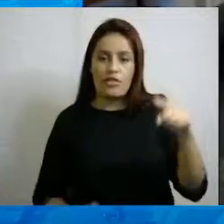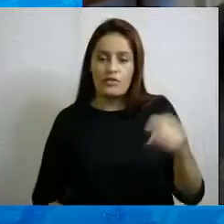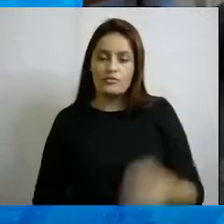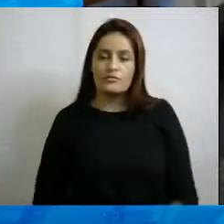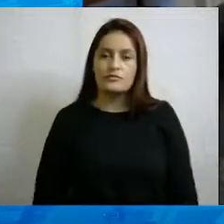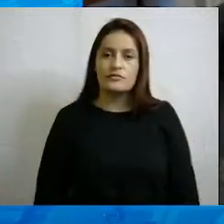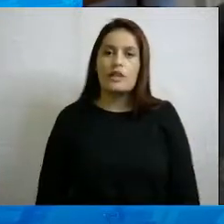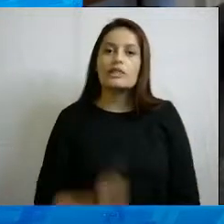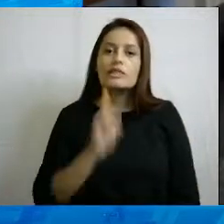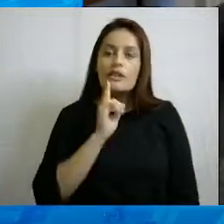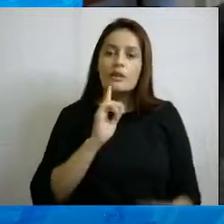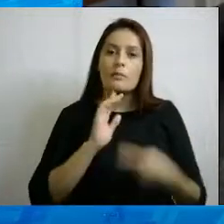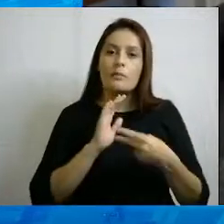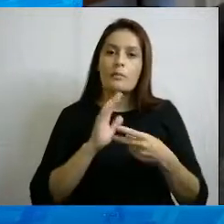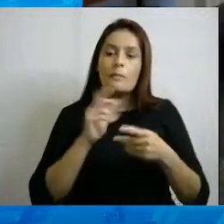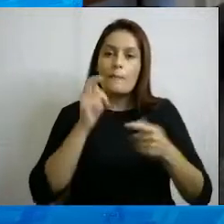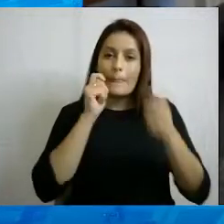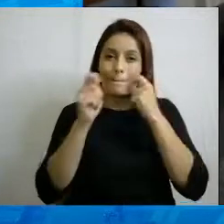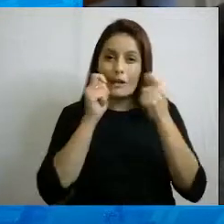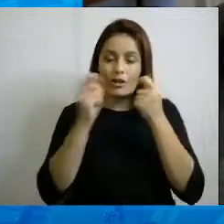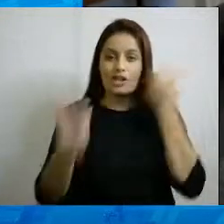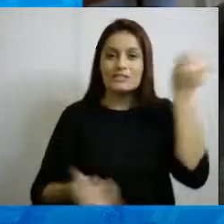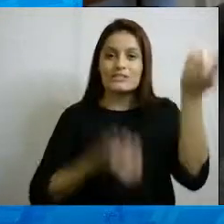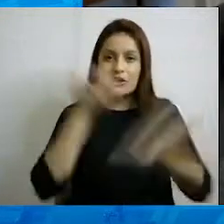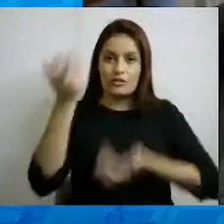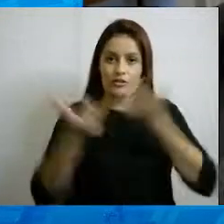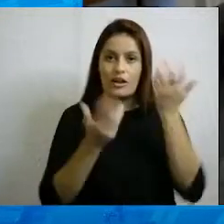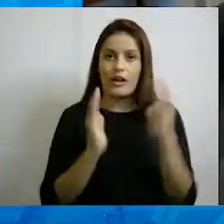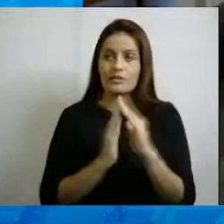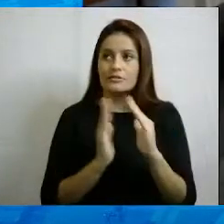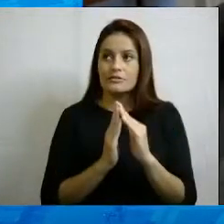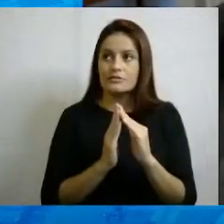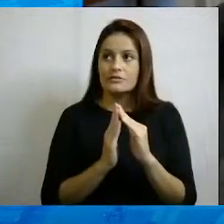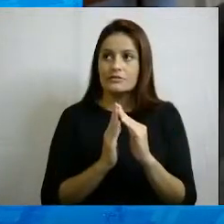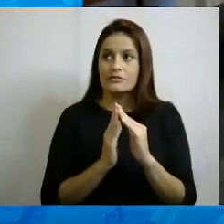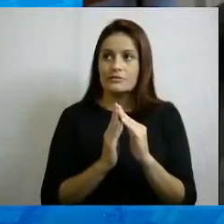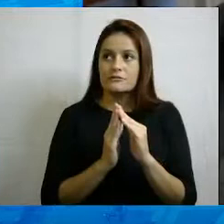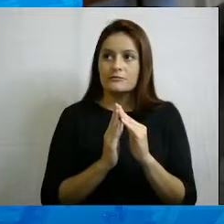Estamos en peligro de incendio nuestras casas.